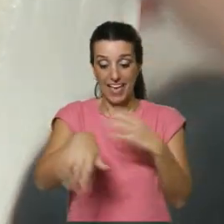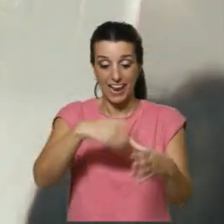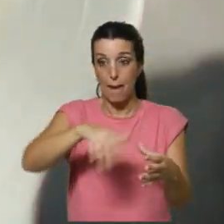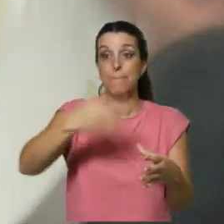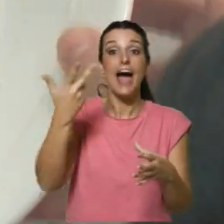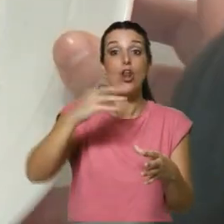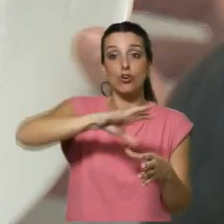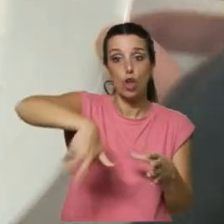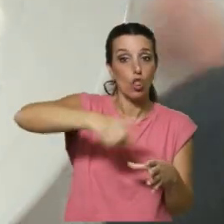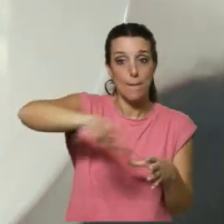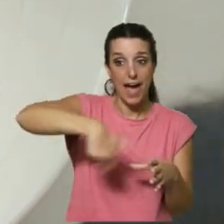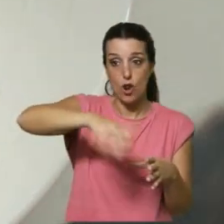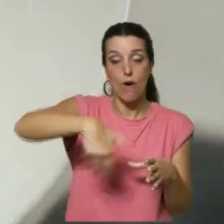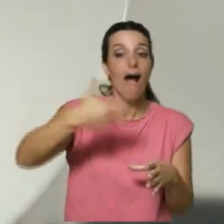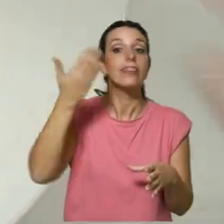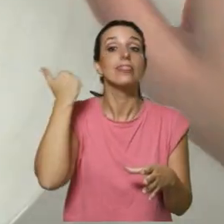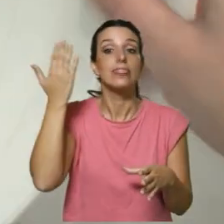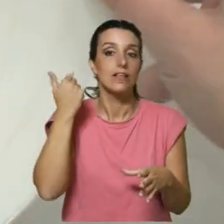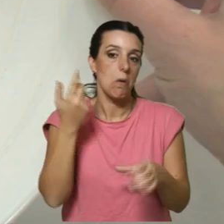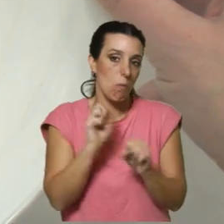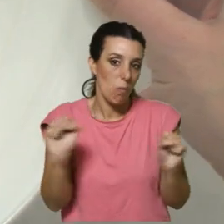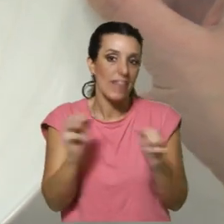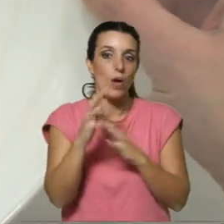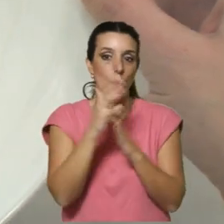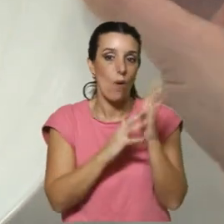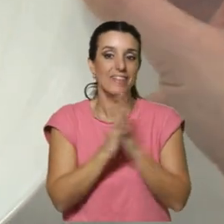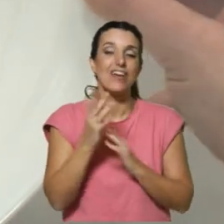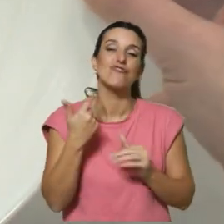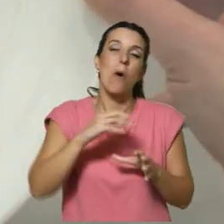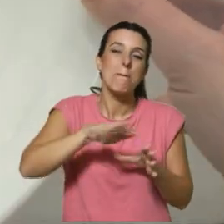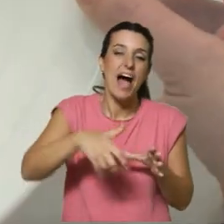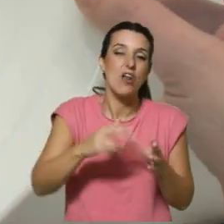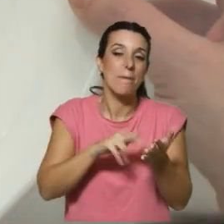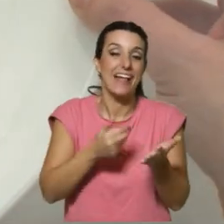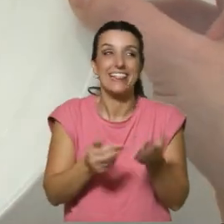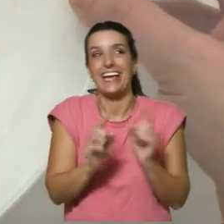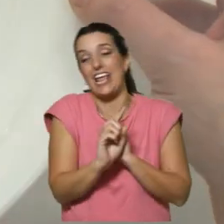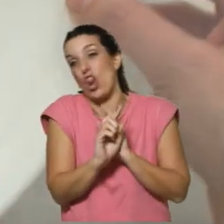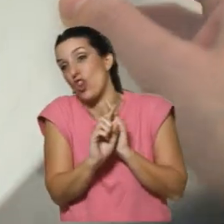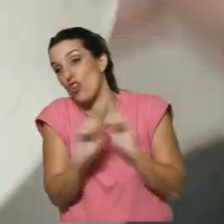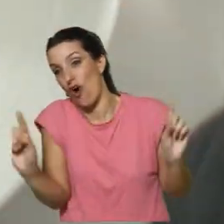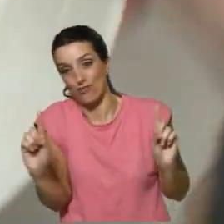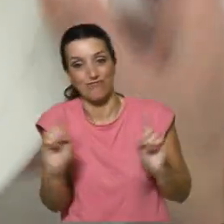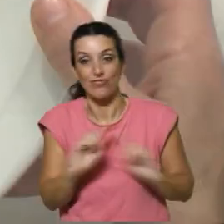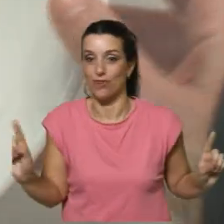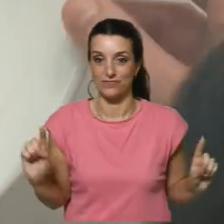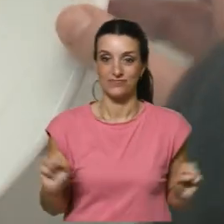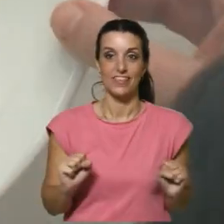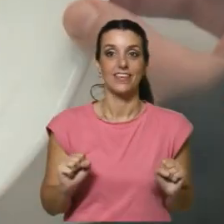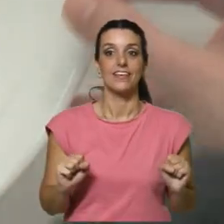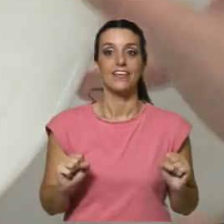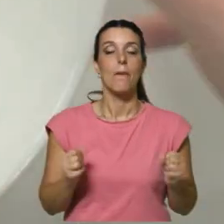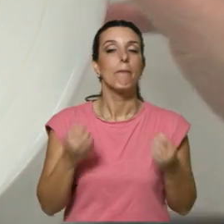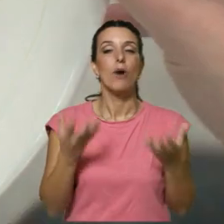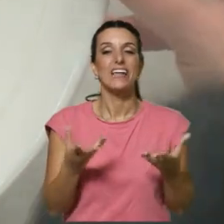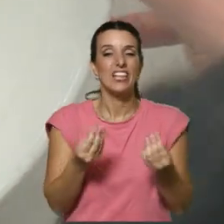masa se hacía a mano. Vos, si querés, lo podés hacer con guantes. Yo la mano acá en la manteca no la voy a meter ni siquiera por ustedes. No, porque